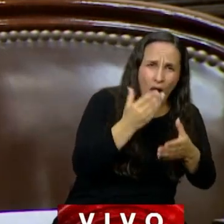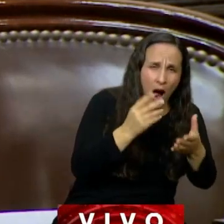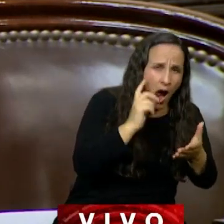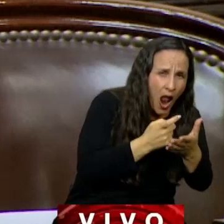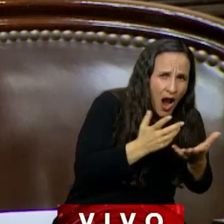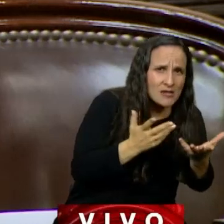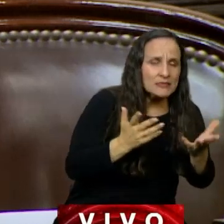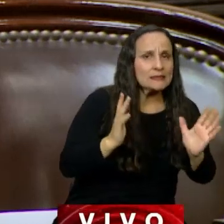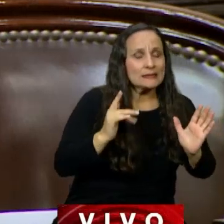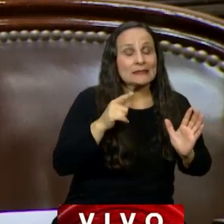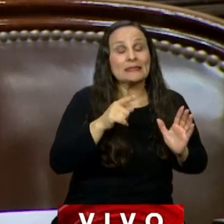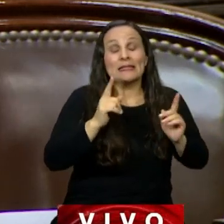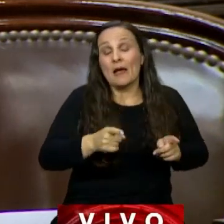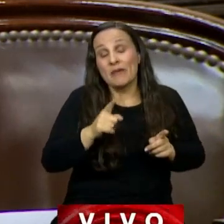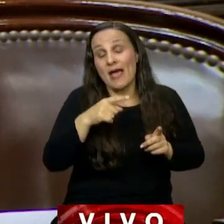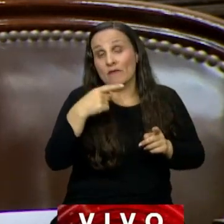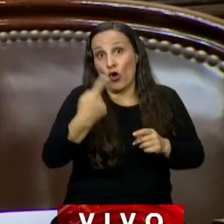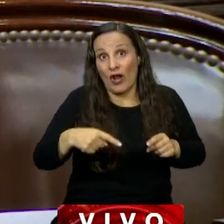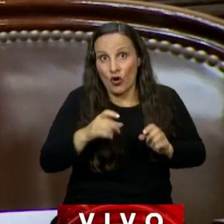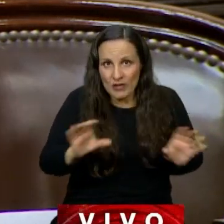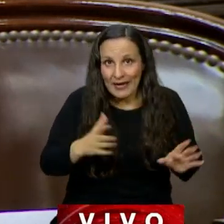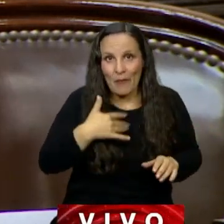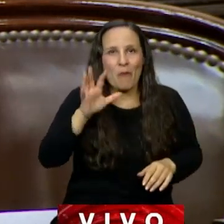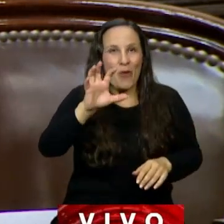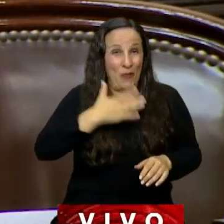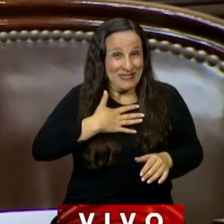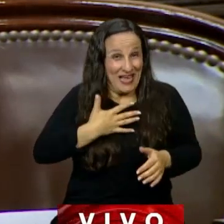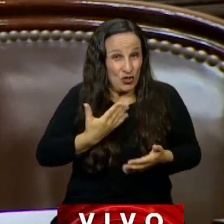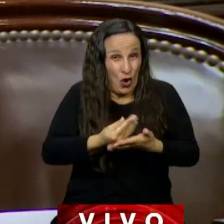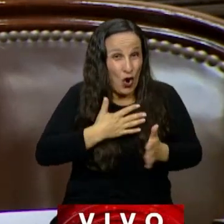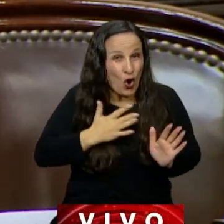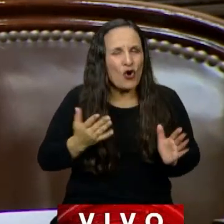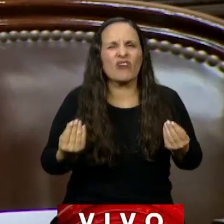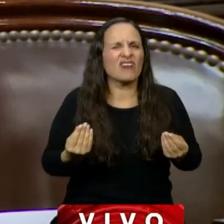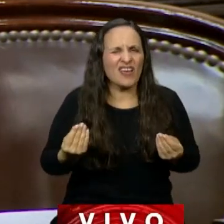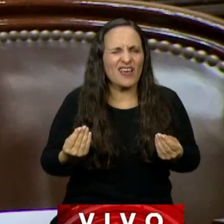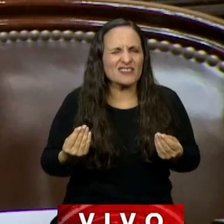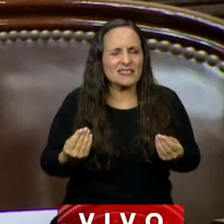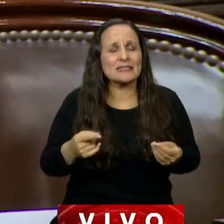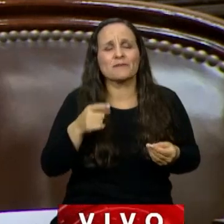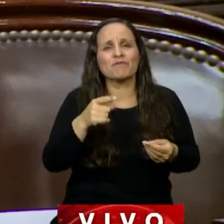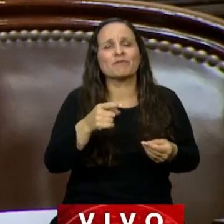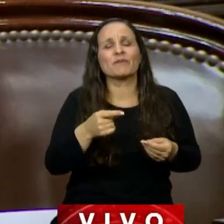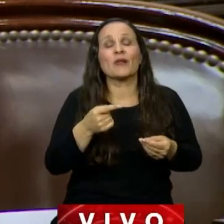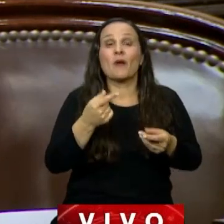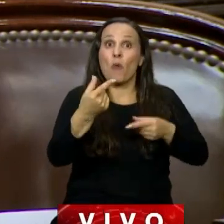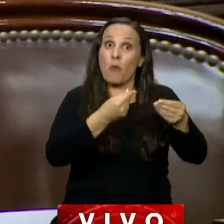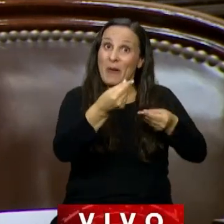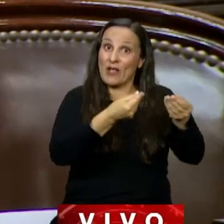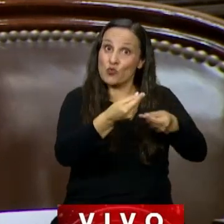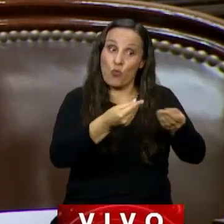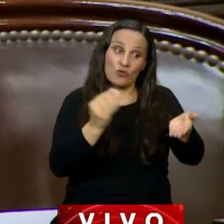y afecta mucho a la provincia que represento es la asignación que se le pone en el